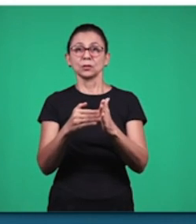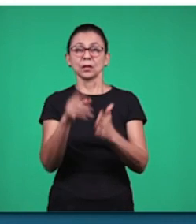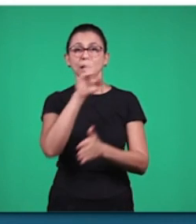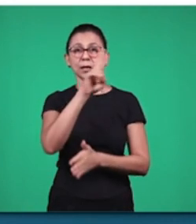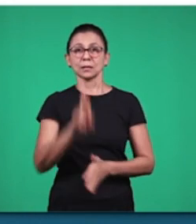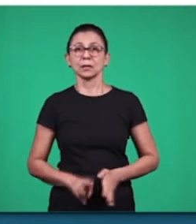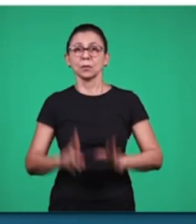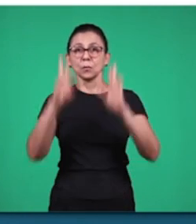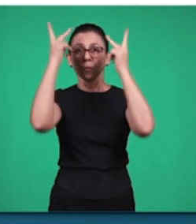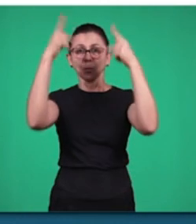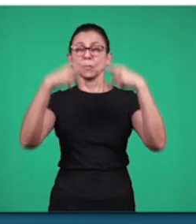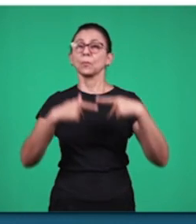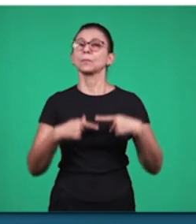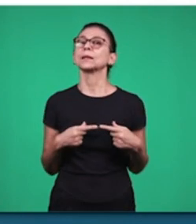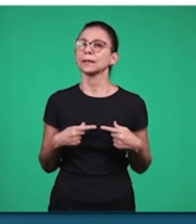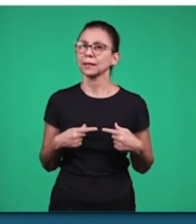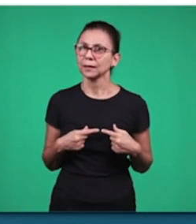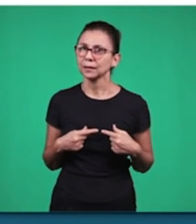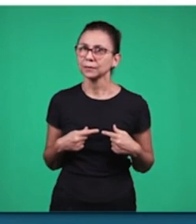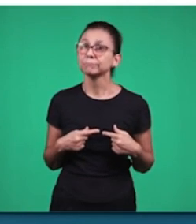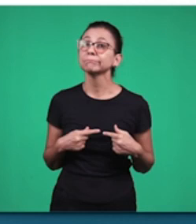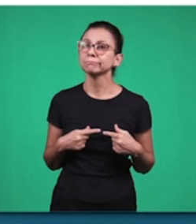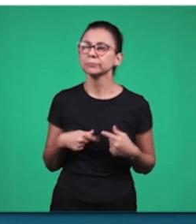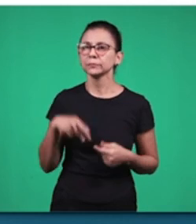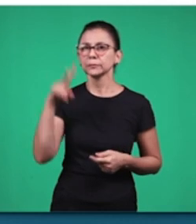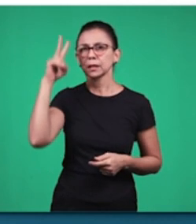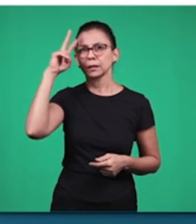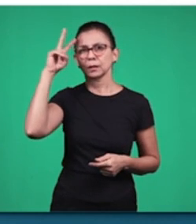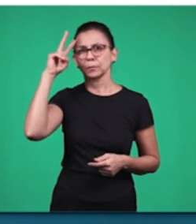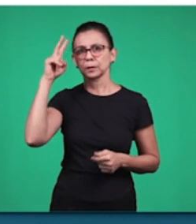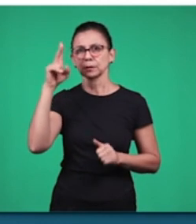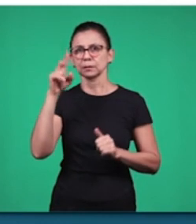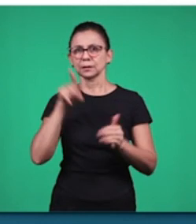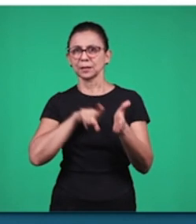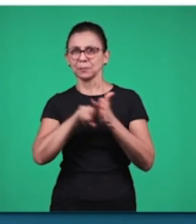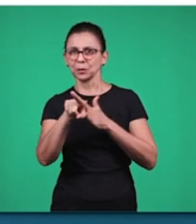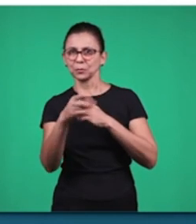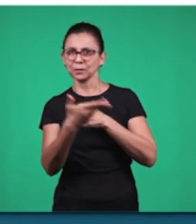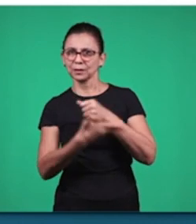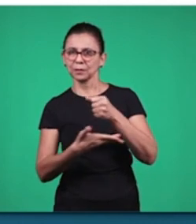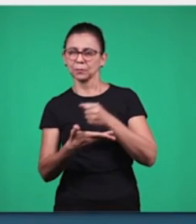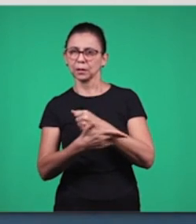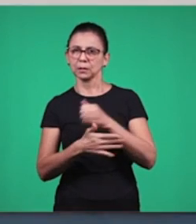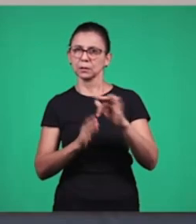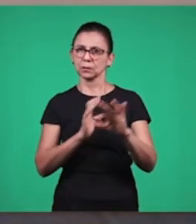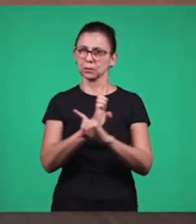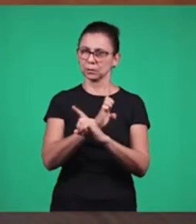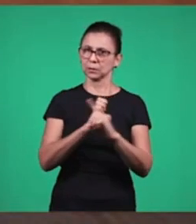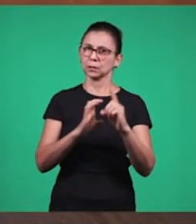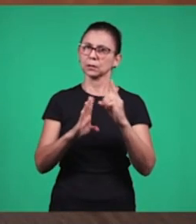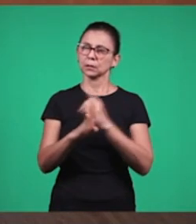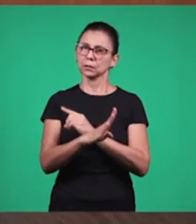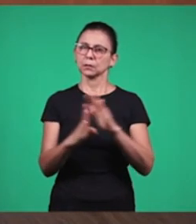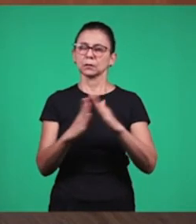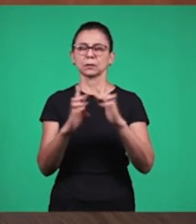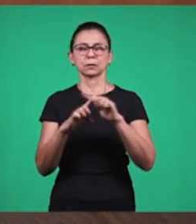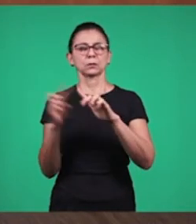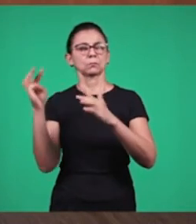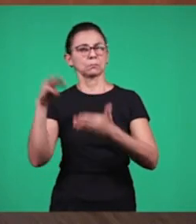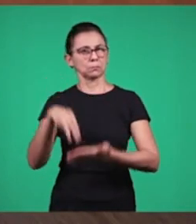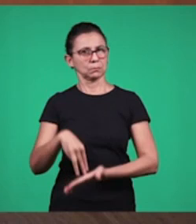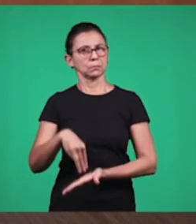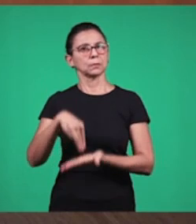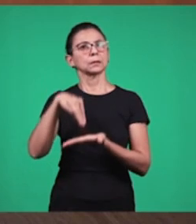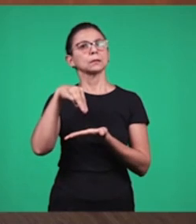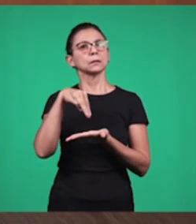Recordando que esta pregunta es la base de la escuela bíblica dominical de la Iglesia Cristiana